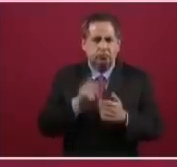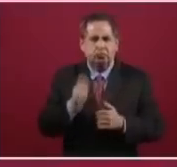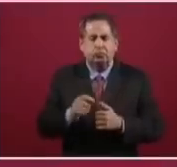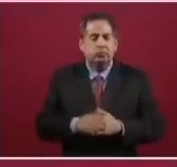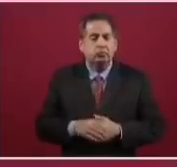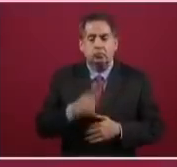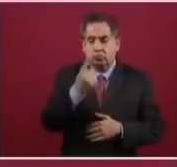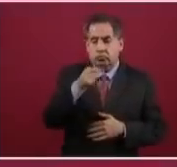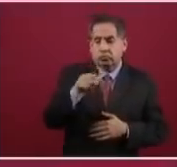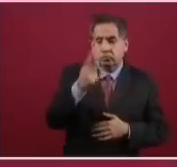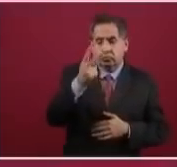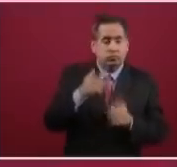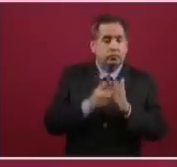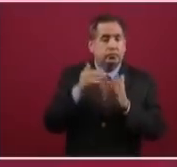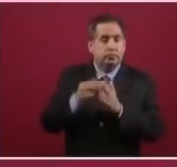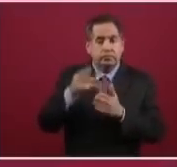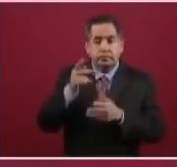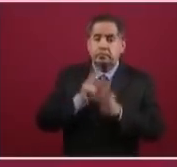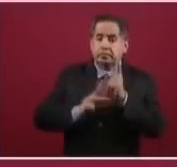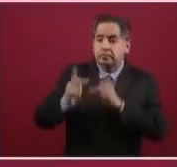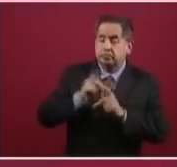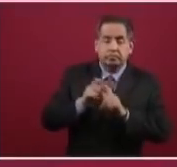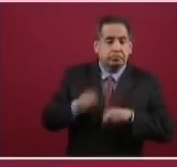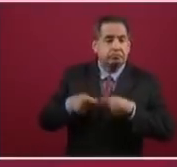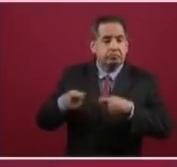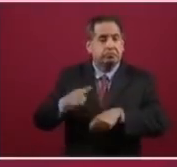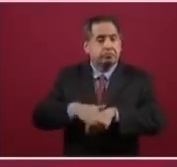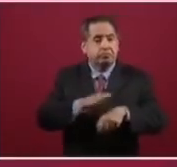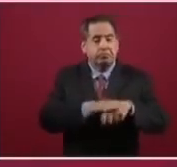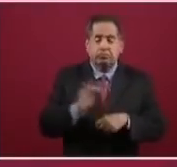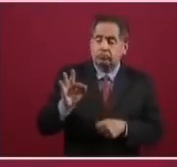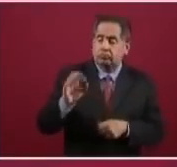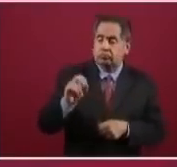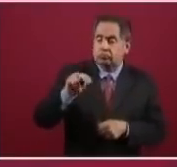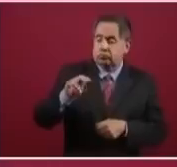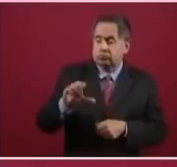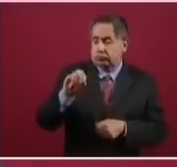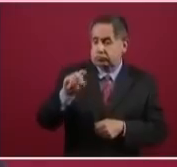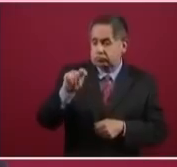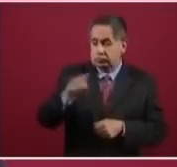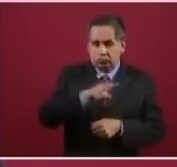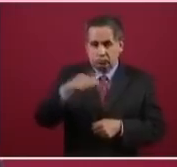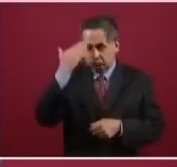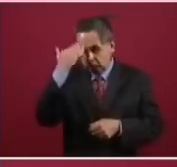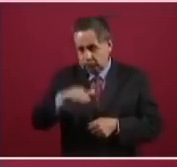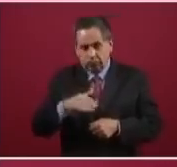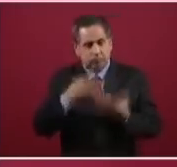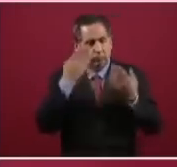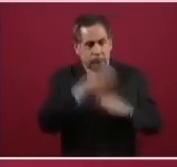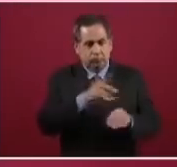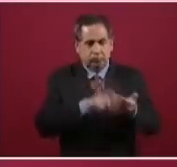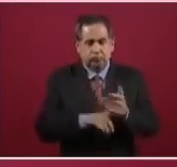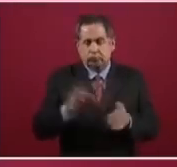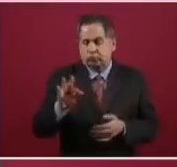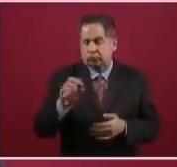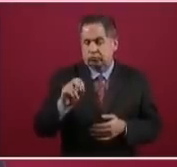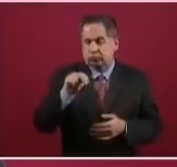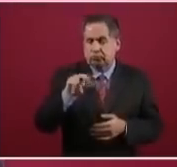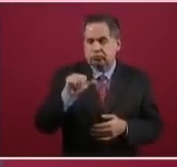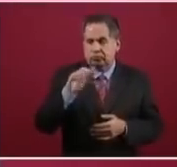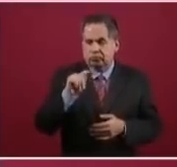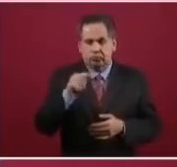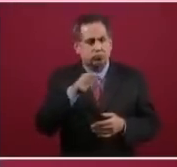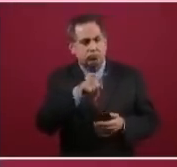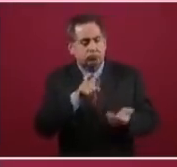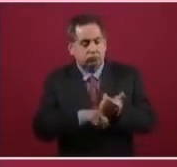1.2 millones de créditos adicionales de fonacot fonacot como ustedes saben es un banco que está